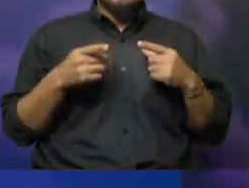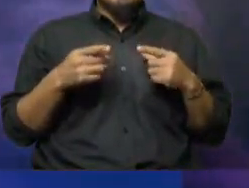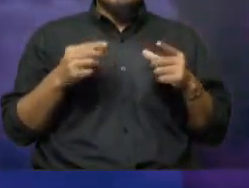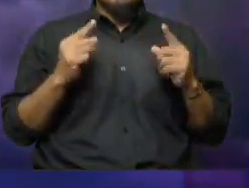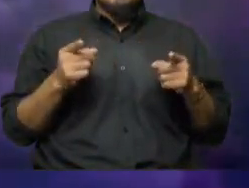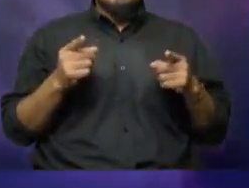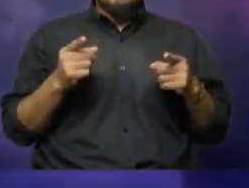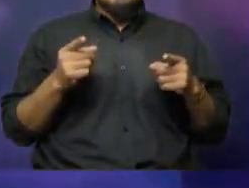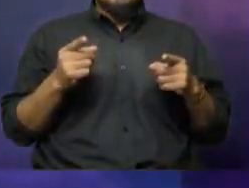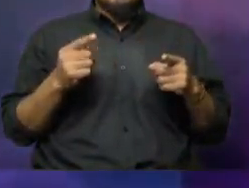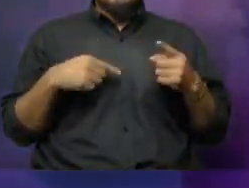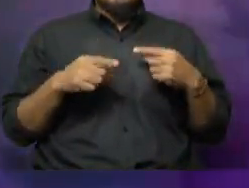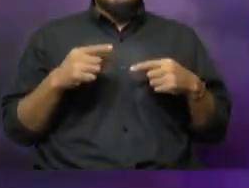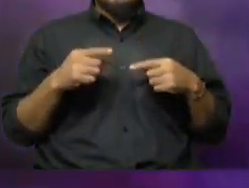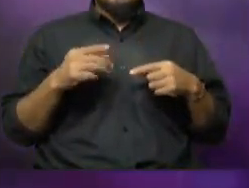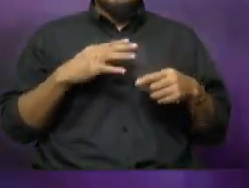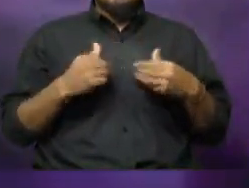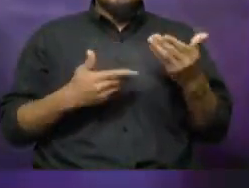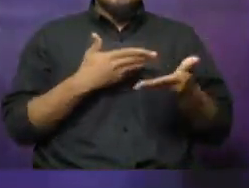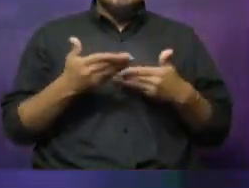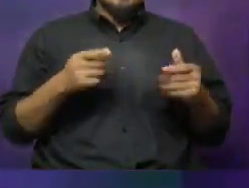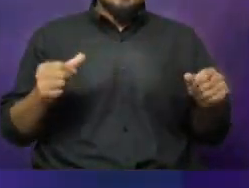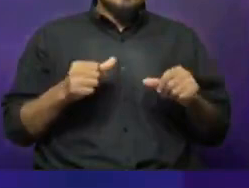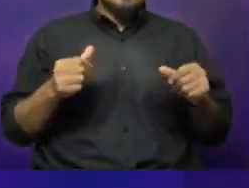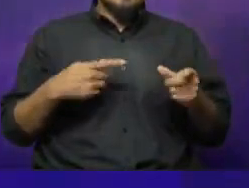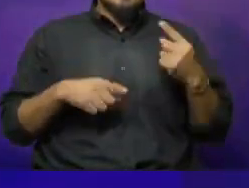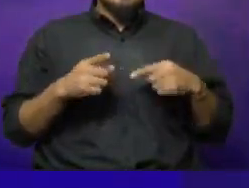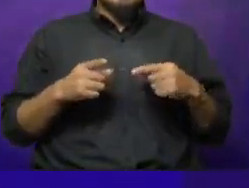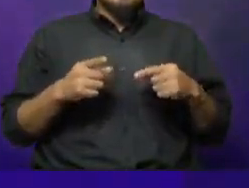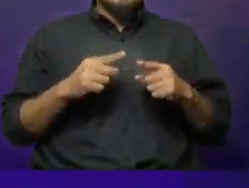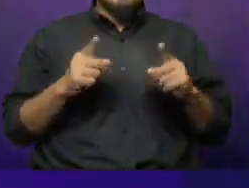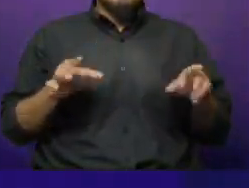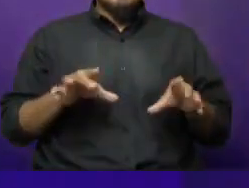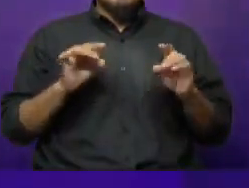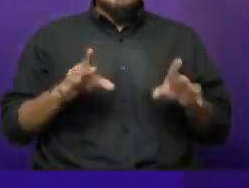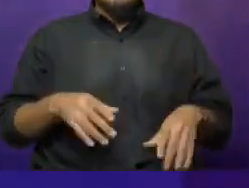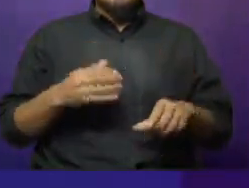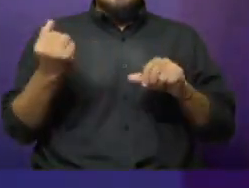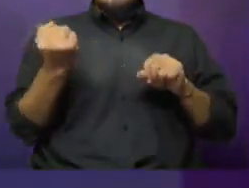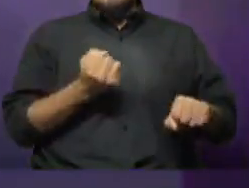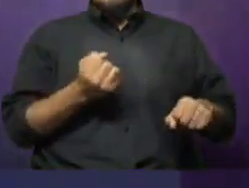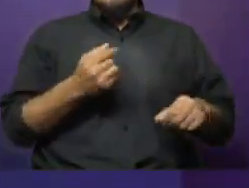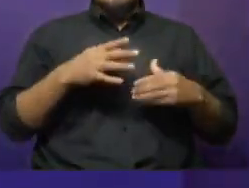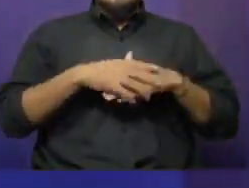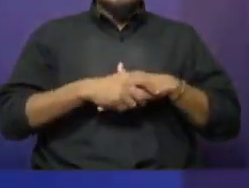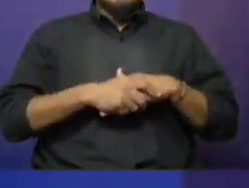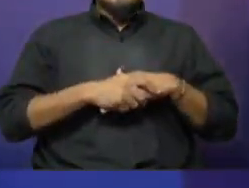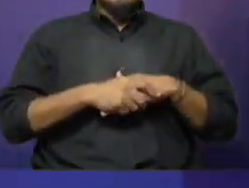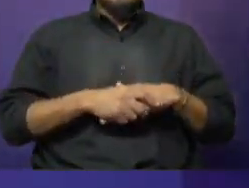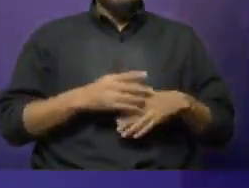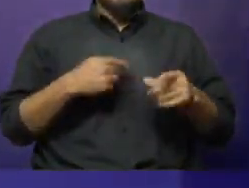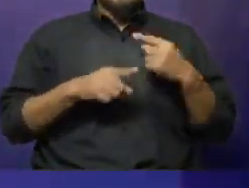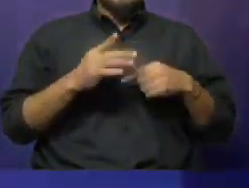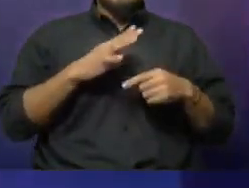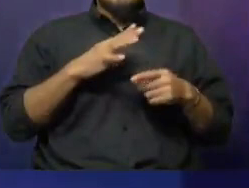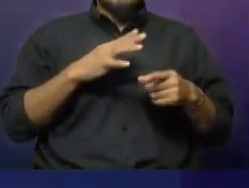como una necesidad artística de compartir lo que uno está haciendo y que no quede solamente en los asados o entre amigos o en los toques mismo, pero que quede ahí